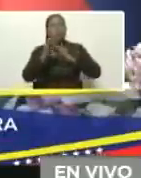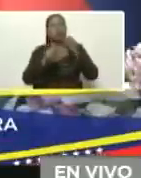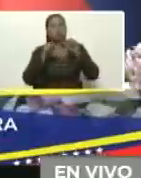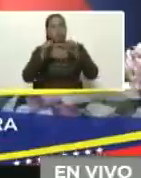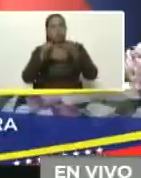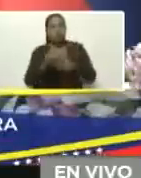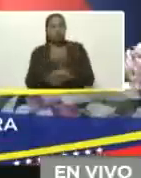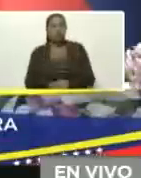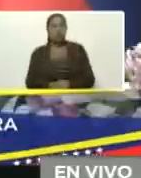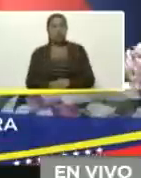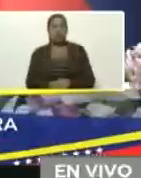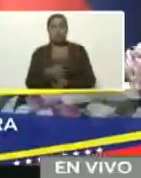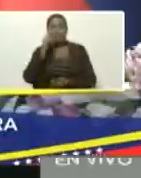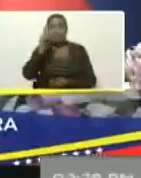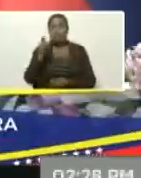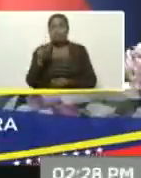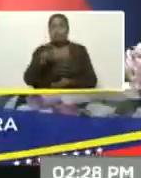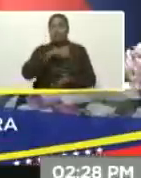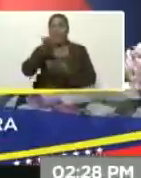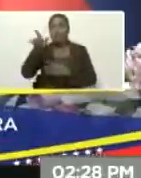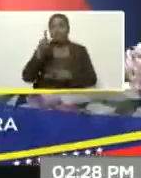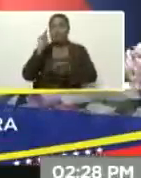El viajante, el turista